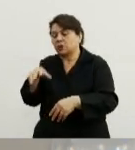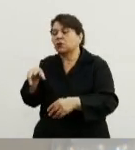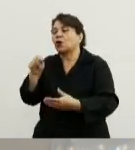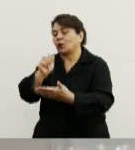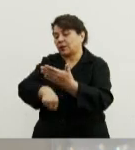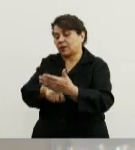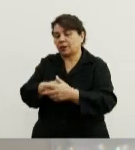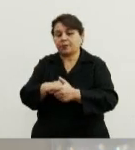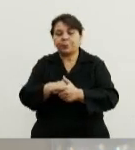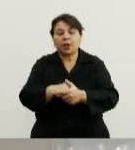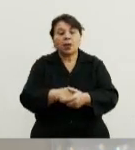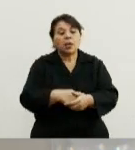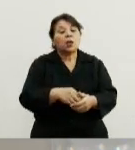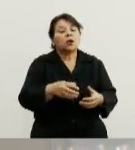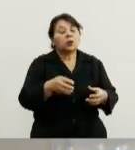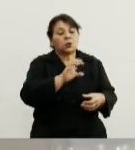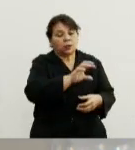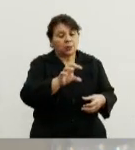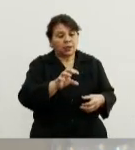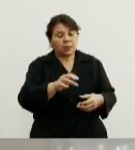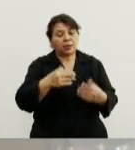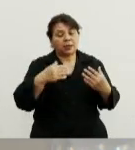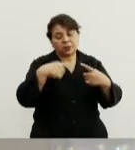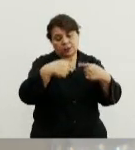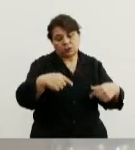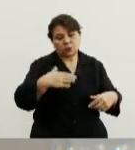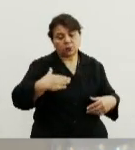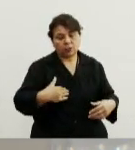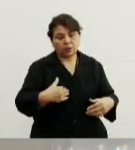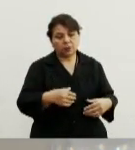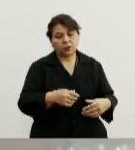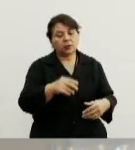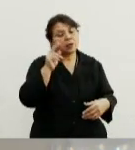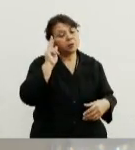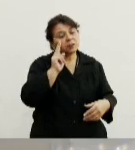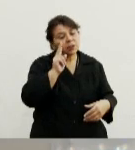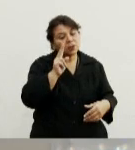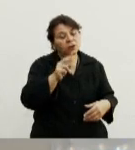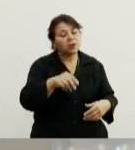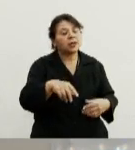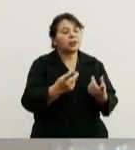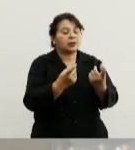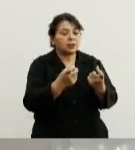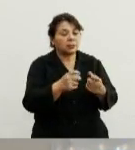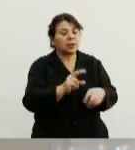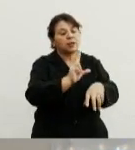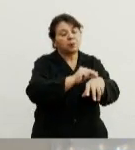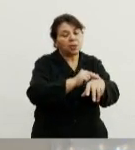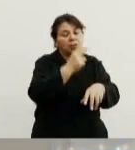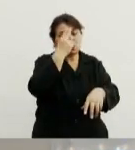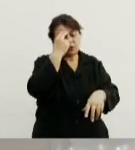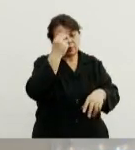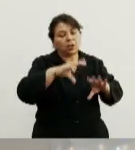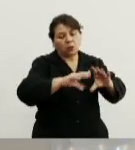con el área de recursos humanos para la contratación de todos los equipos de salud fundamentalmente de médicos enfermeros kinesiólogos